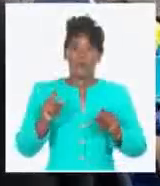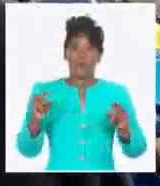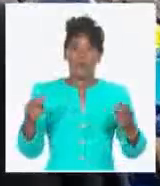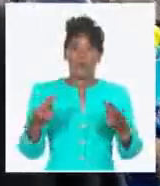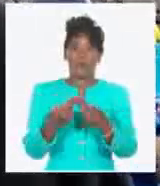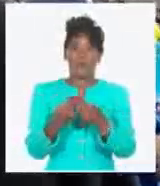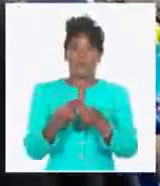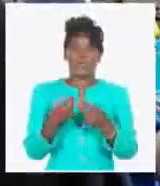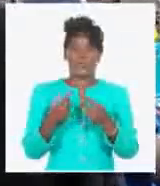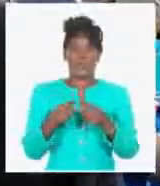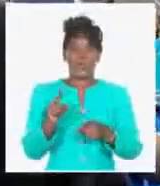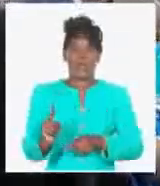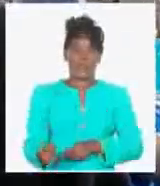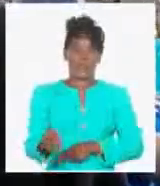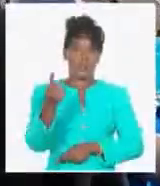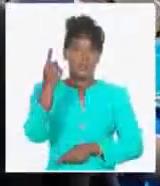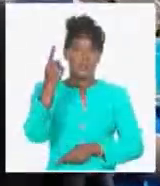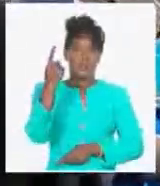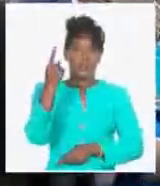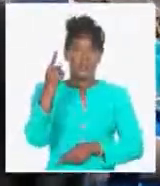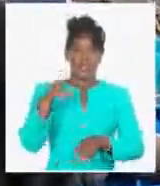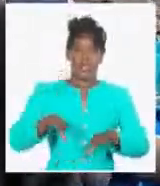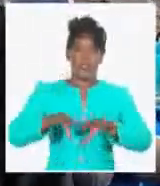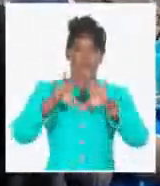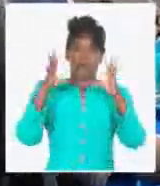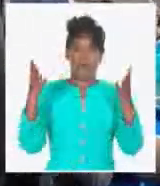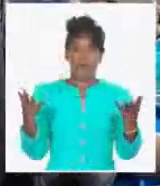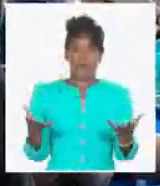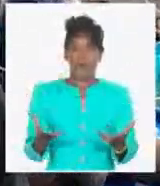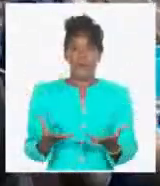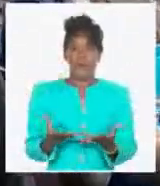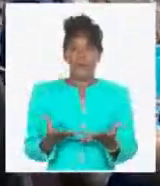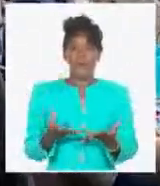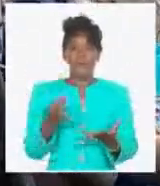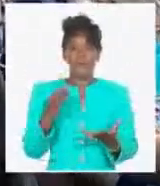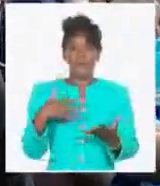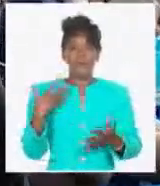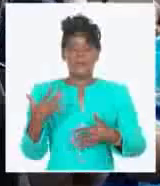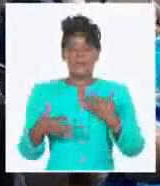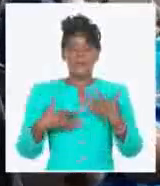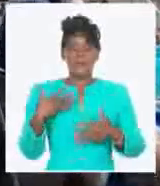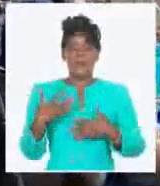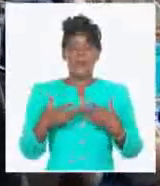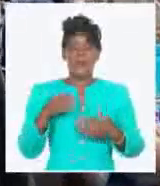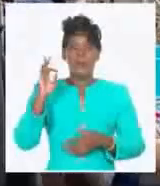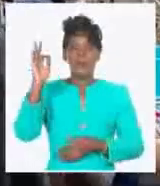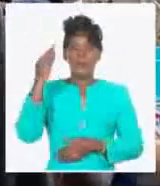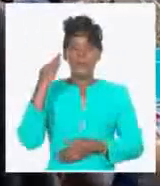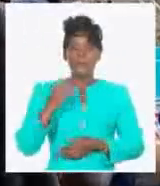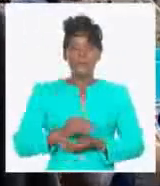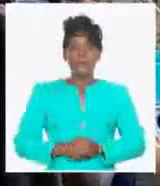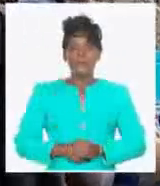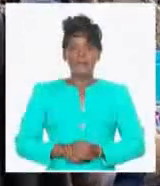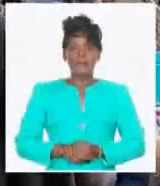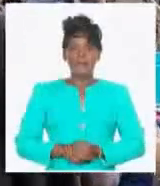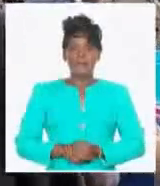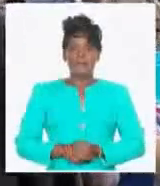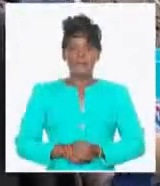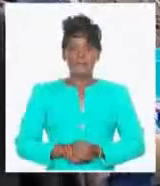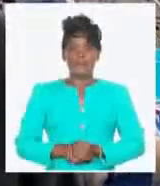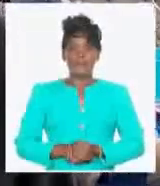primera ocasión por todo el mundo de asemblar personalmente. Y